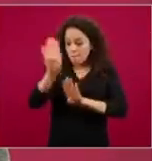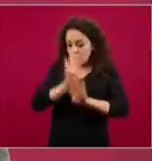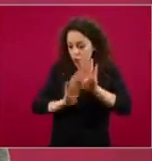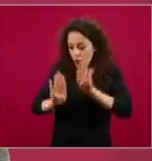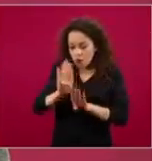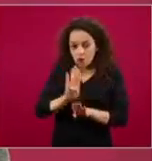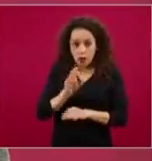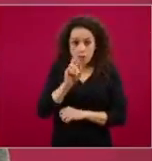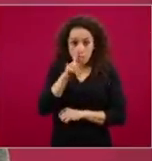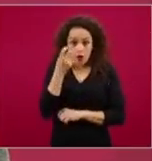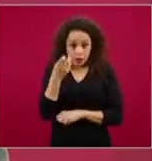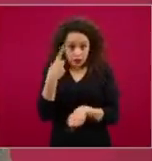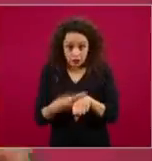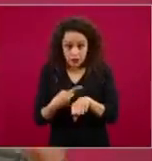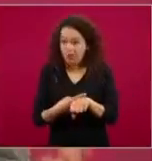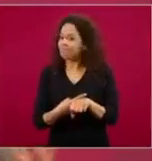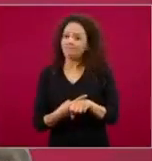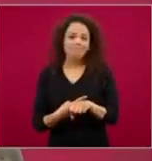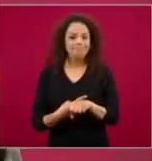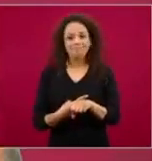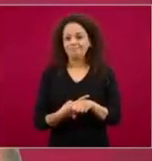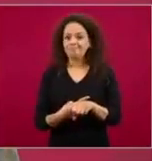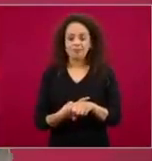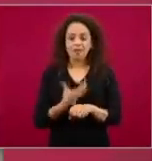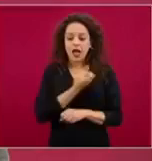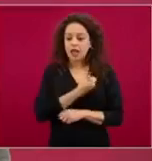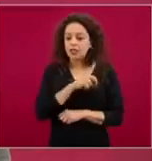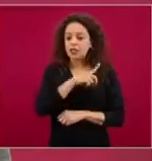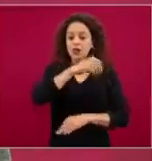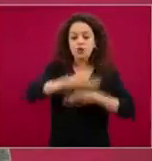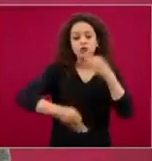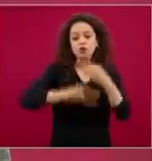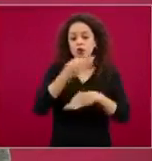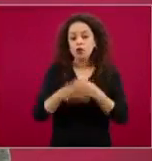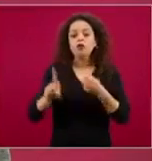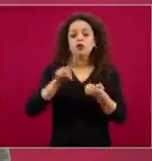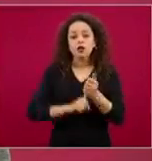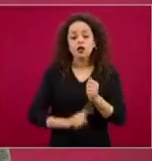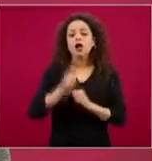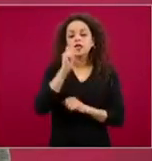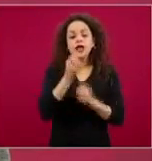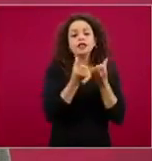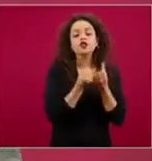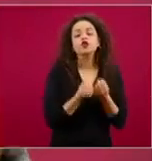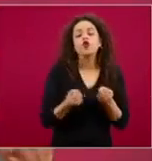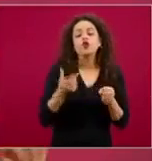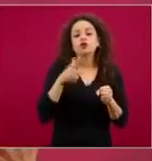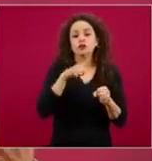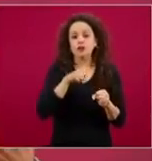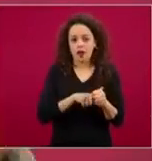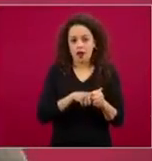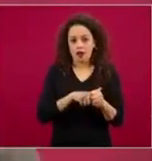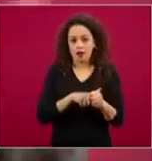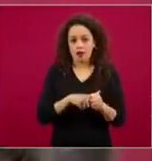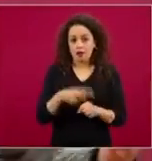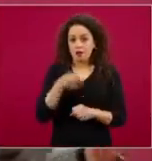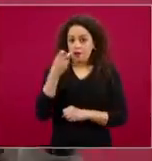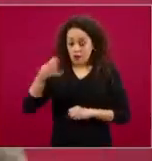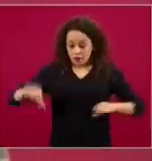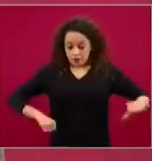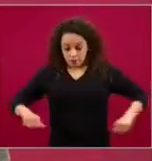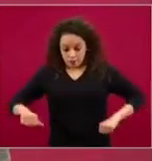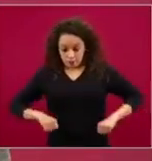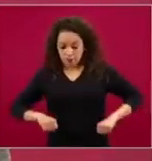enfermedad. De hecho, la salud pública es una disciplina social y como disciplina social conecta con